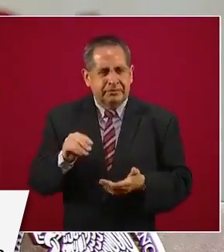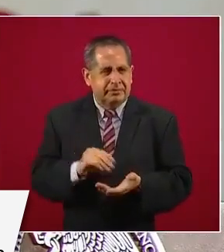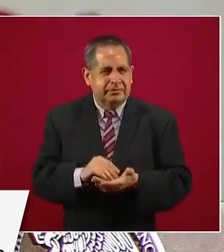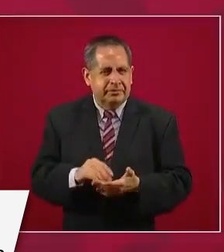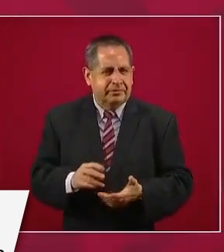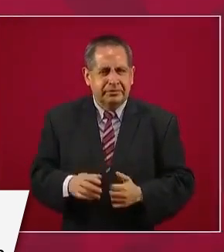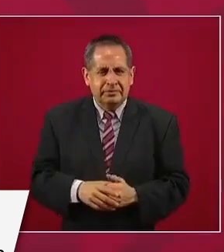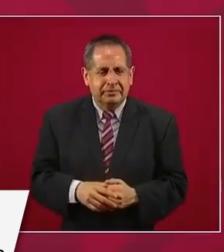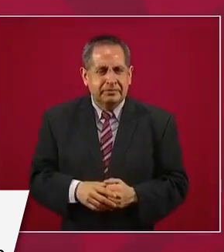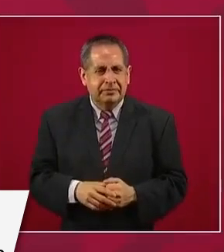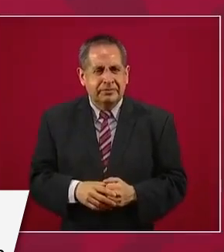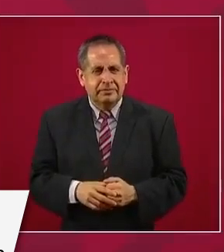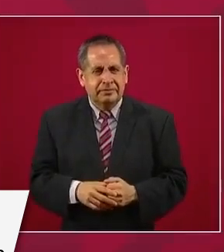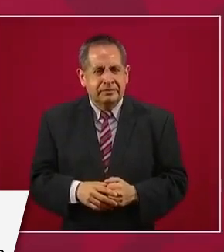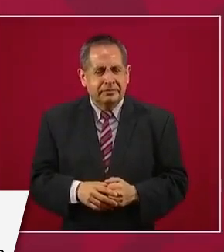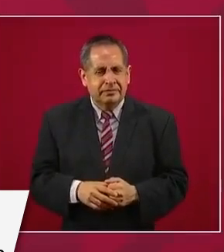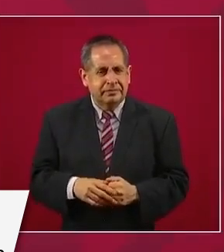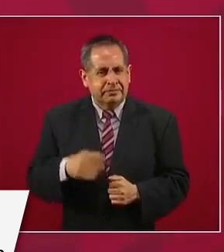a